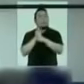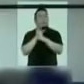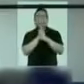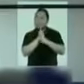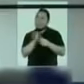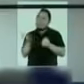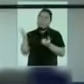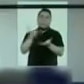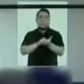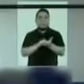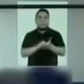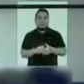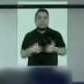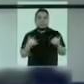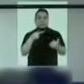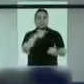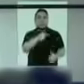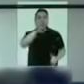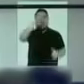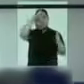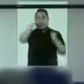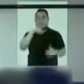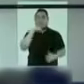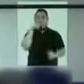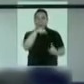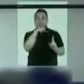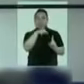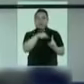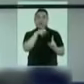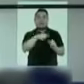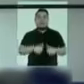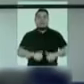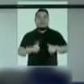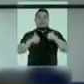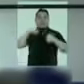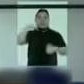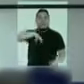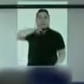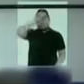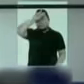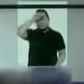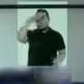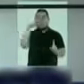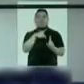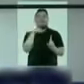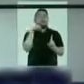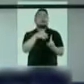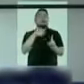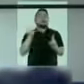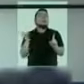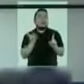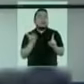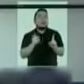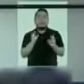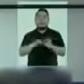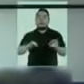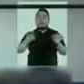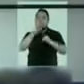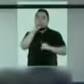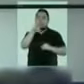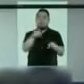Vuelve a hablar de la mutación del... Para mí eso no era lo importante. Pero escuchemos lo de la mutación